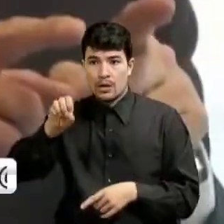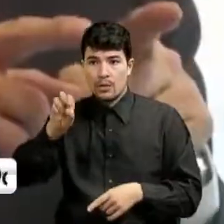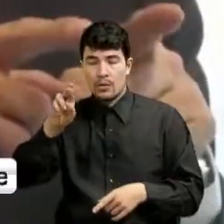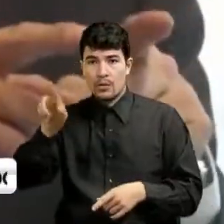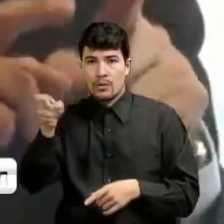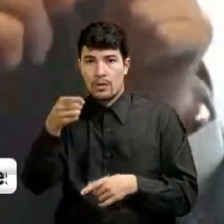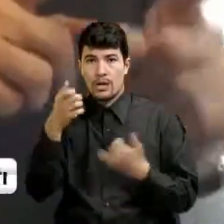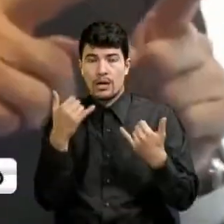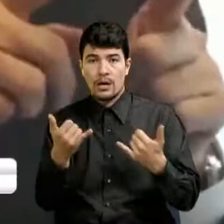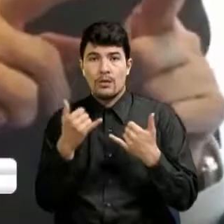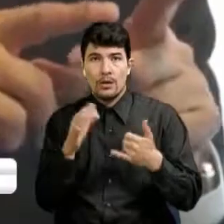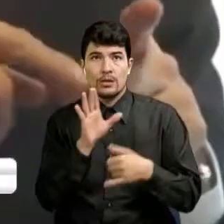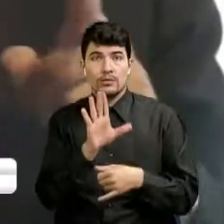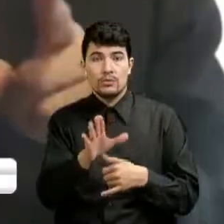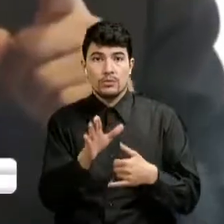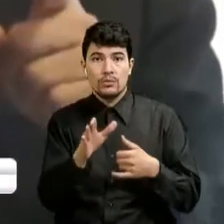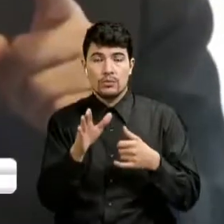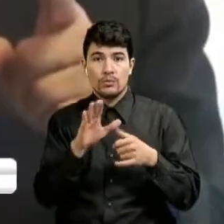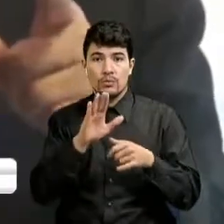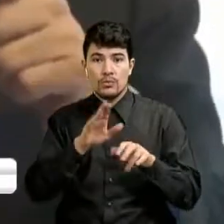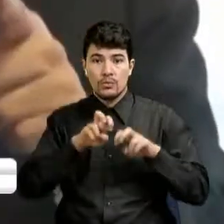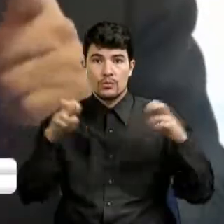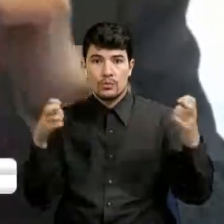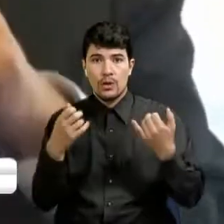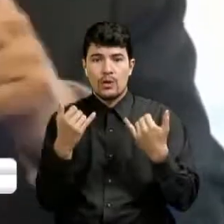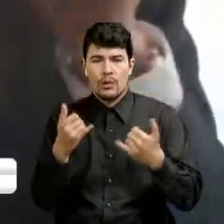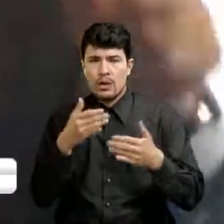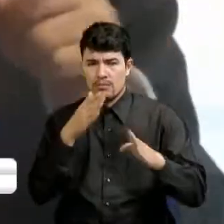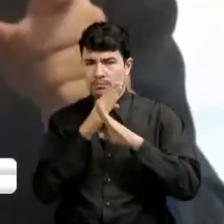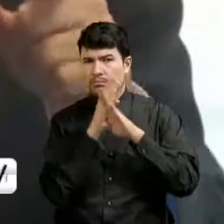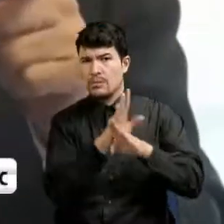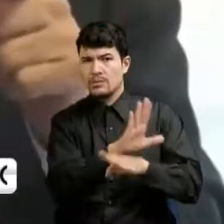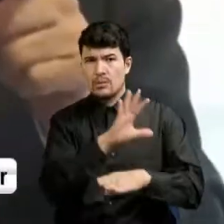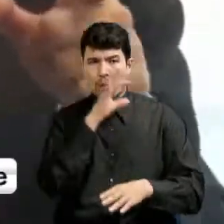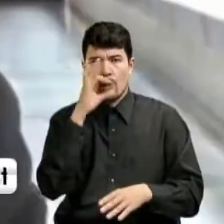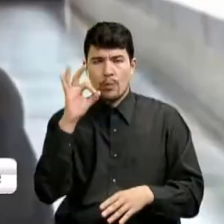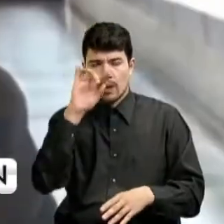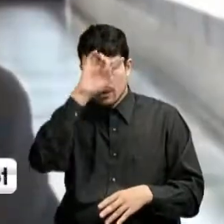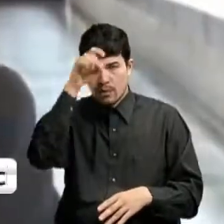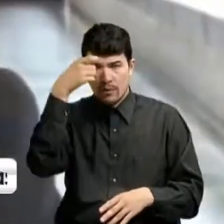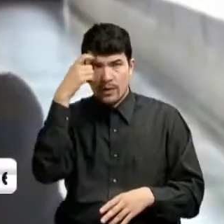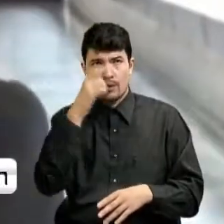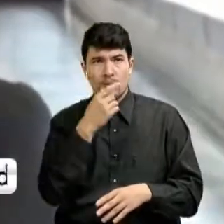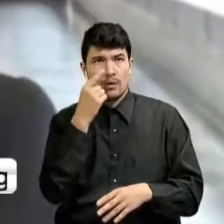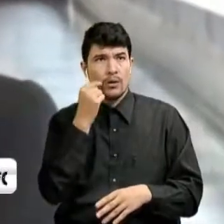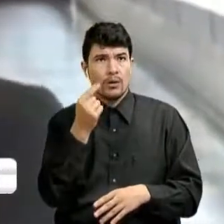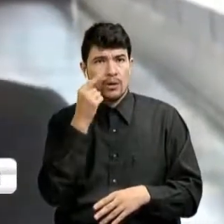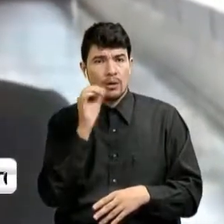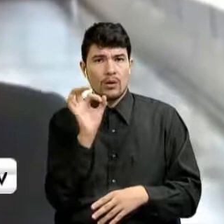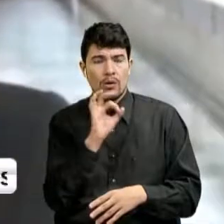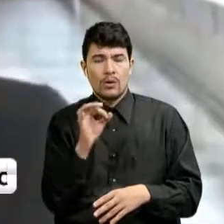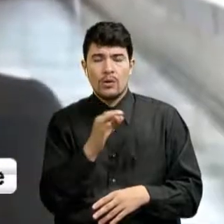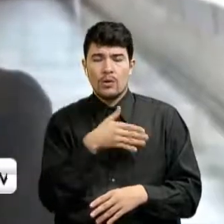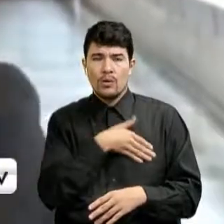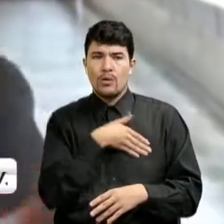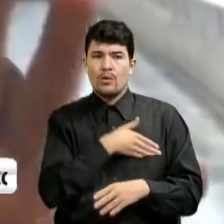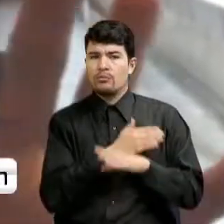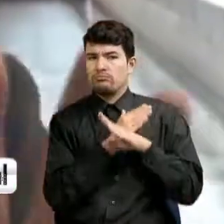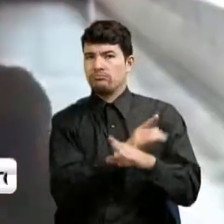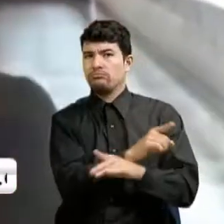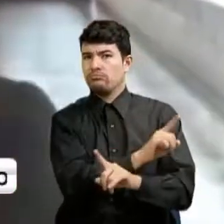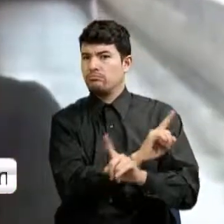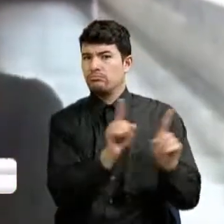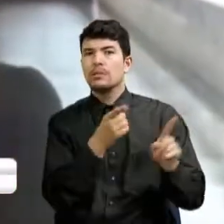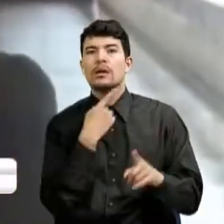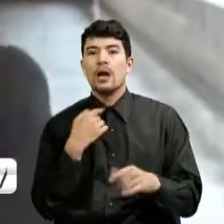senador de la república se ha caracterizado por su fuerte oposición a los gobiernos de álvaro uribe vélez y juan manuel santos- sus acciones como político en